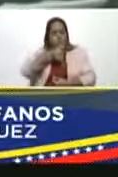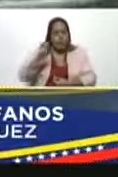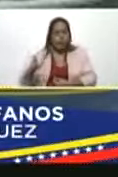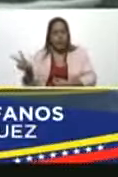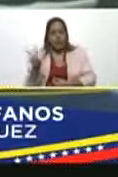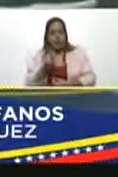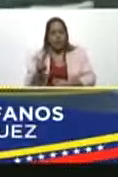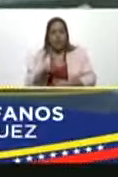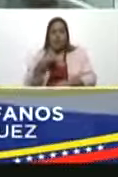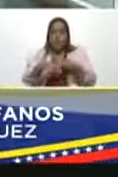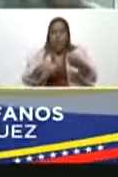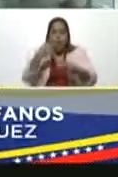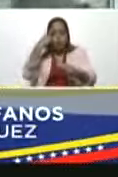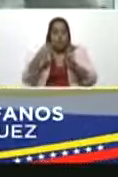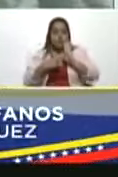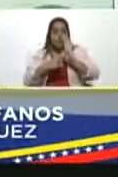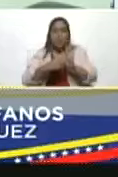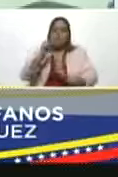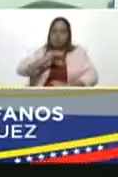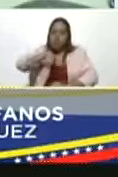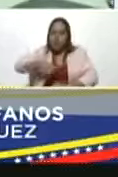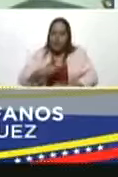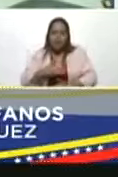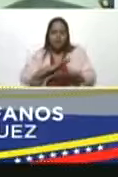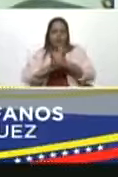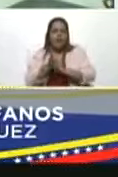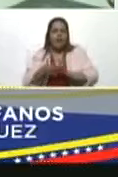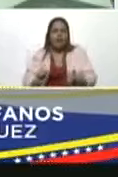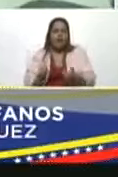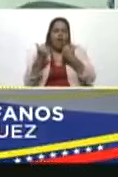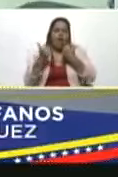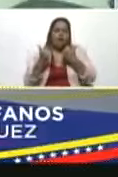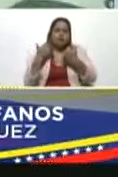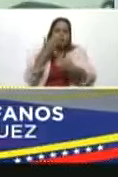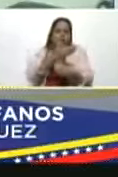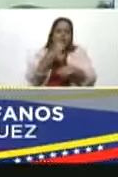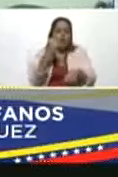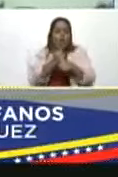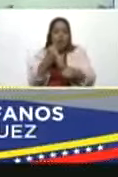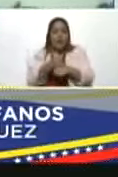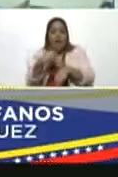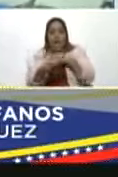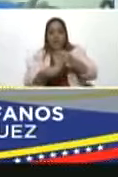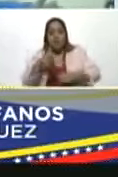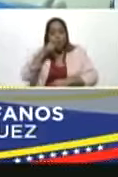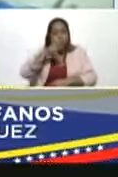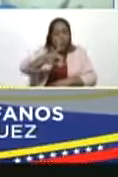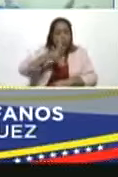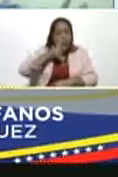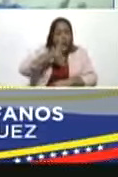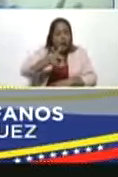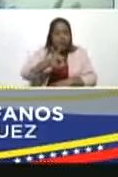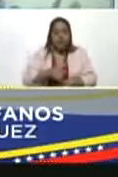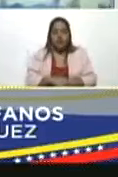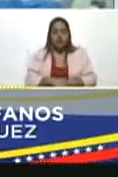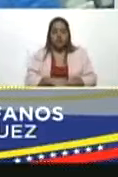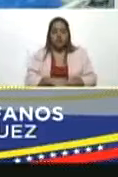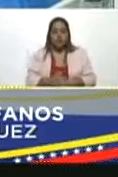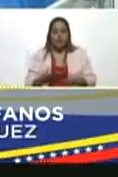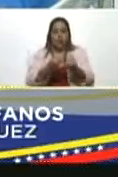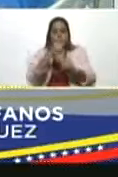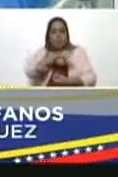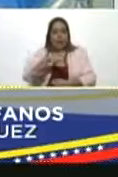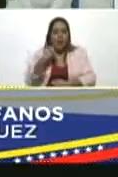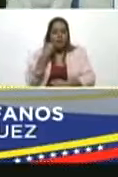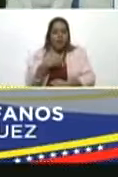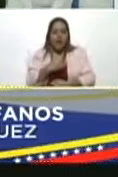que todos los días demuestra que se puede romper el bloqueo asistiendo a sus labores, cumpliendo con las guardias y tratando a nuestros pacientes